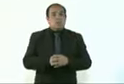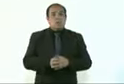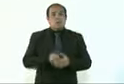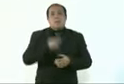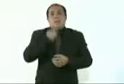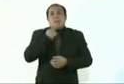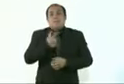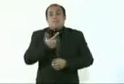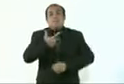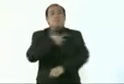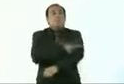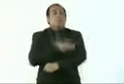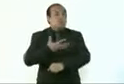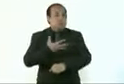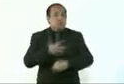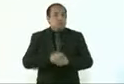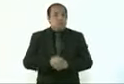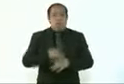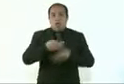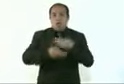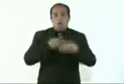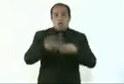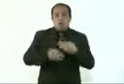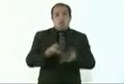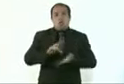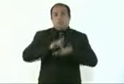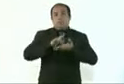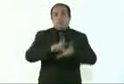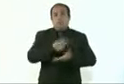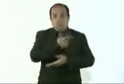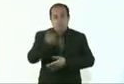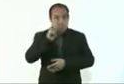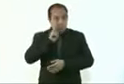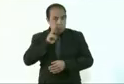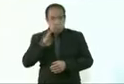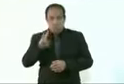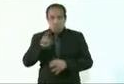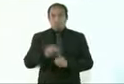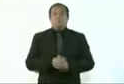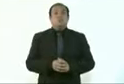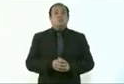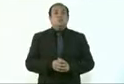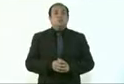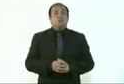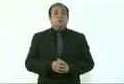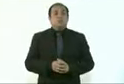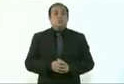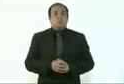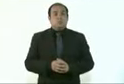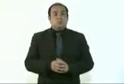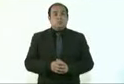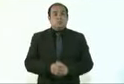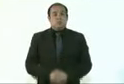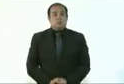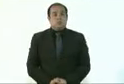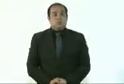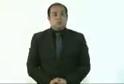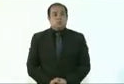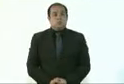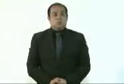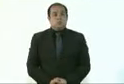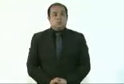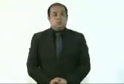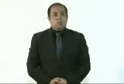estar vacunados, y hay todas las facilidades, como observarán, pues la flexibilidad es muy